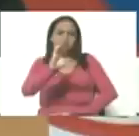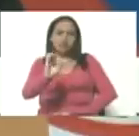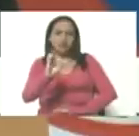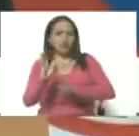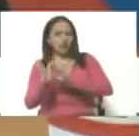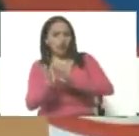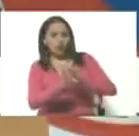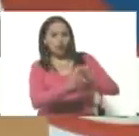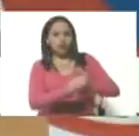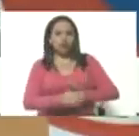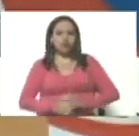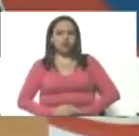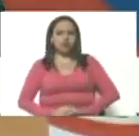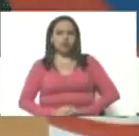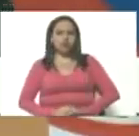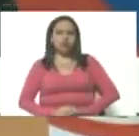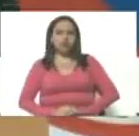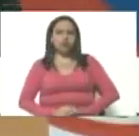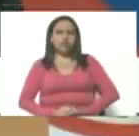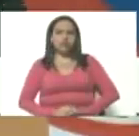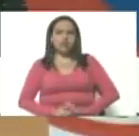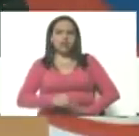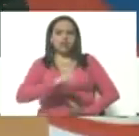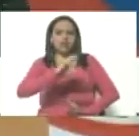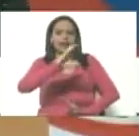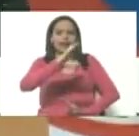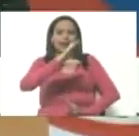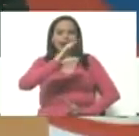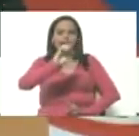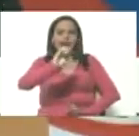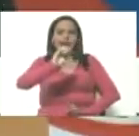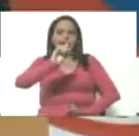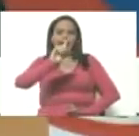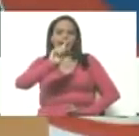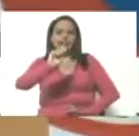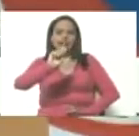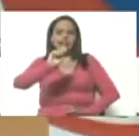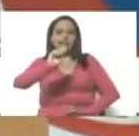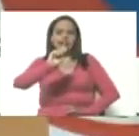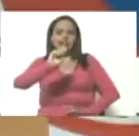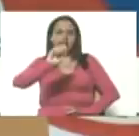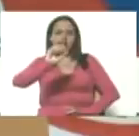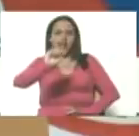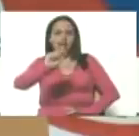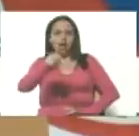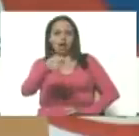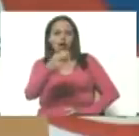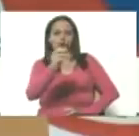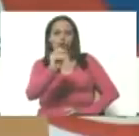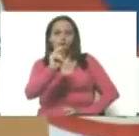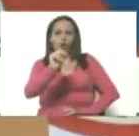el Captagón, que fue utilizado allá con los grupos de ISIS.